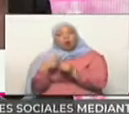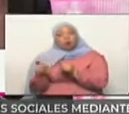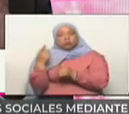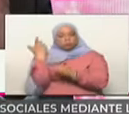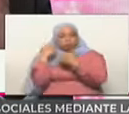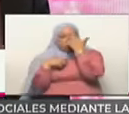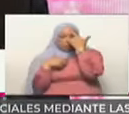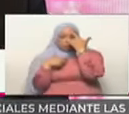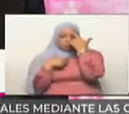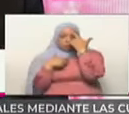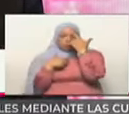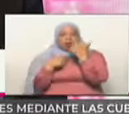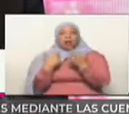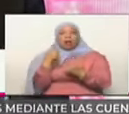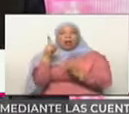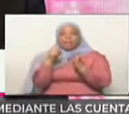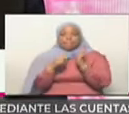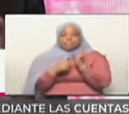Chávez.